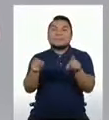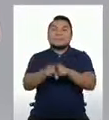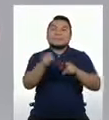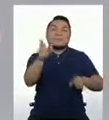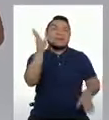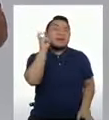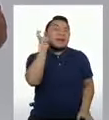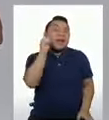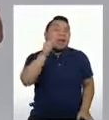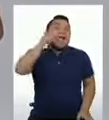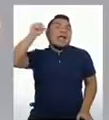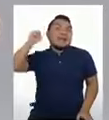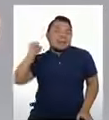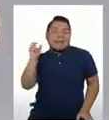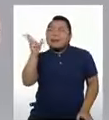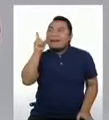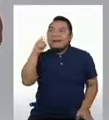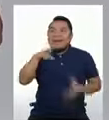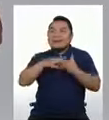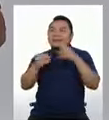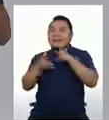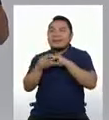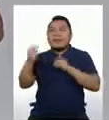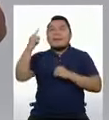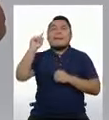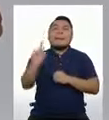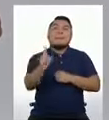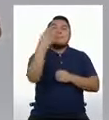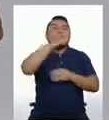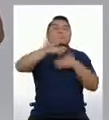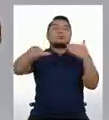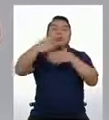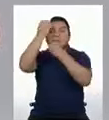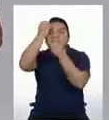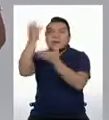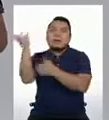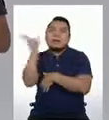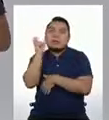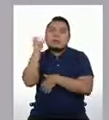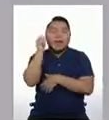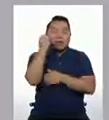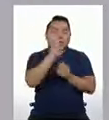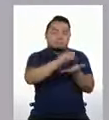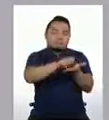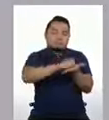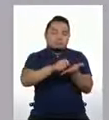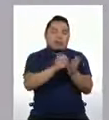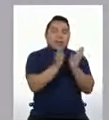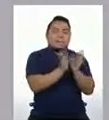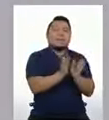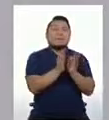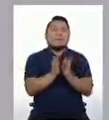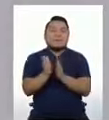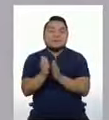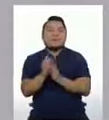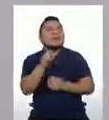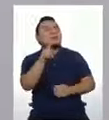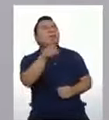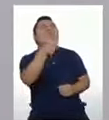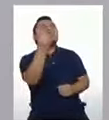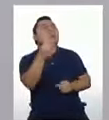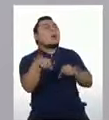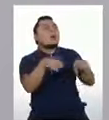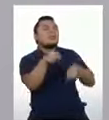que escuchamos ayer en el programa, necesitamos ordenar toda la información que tenemos anotada. ¿Y cómo podemos hacer eso,